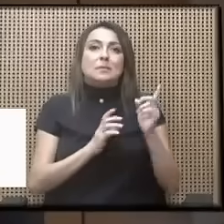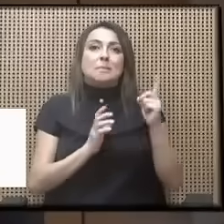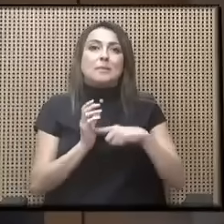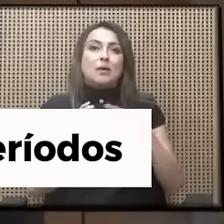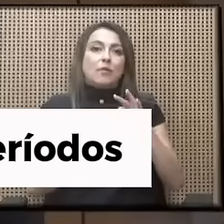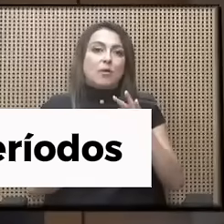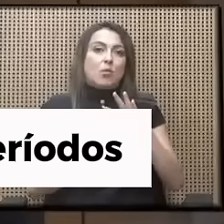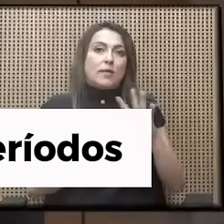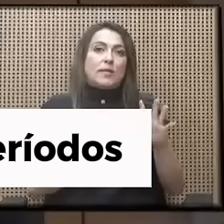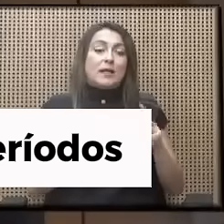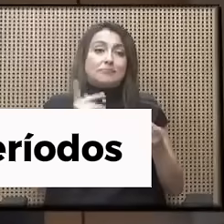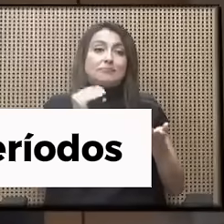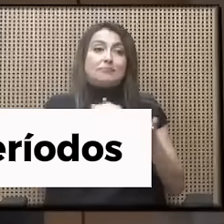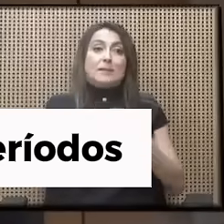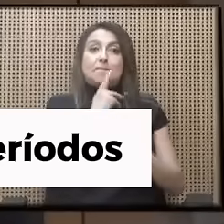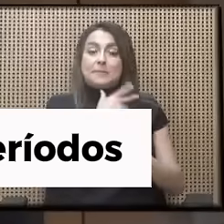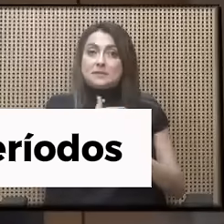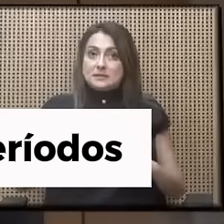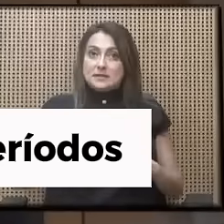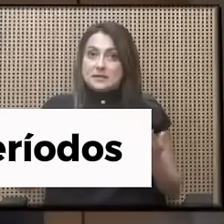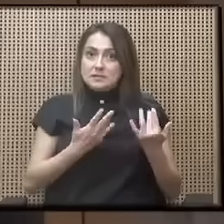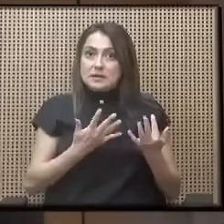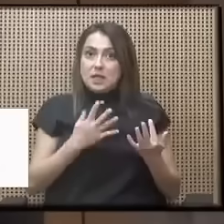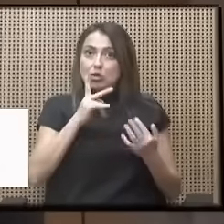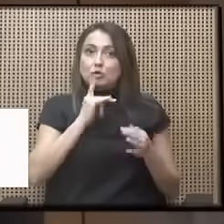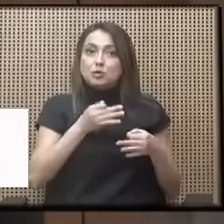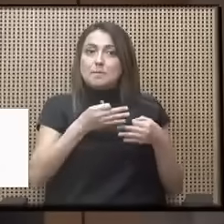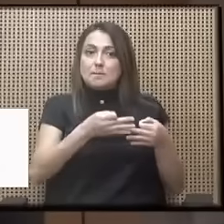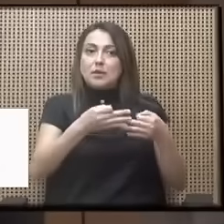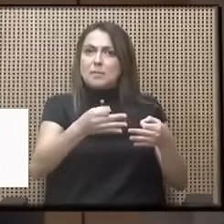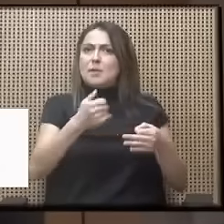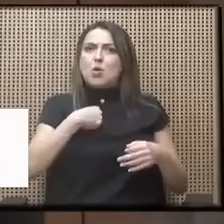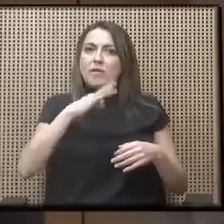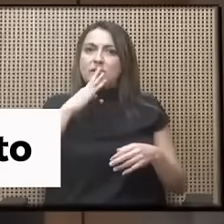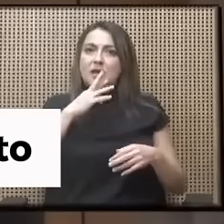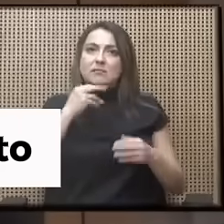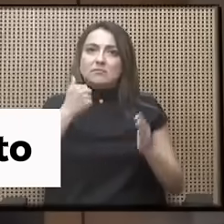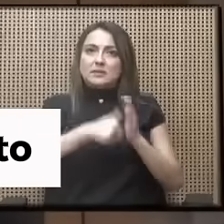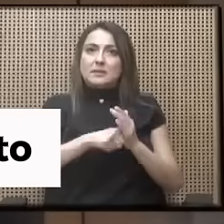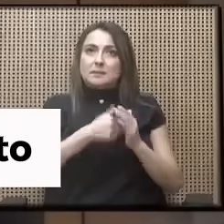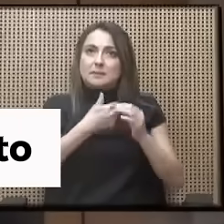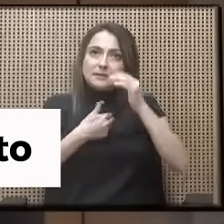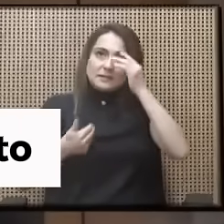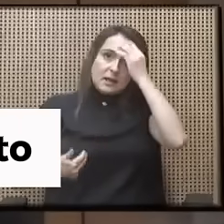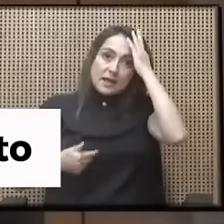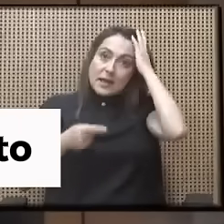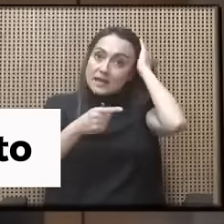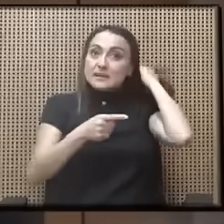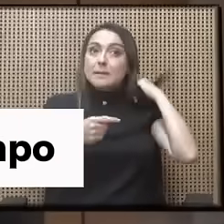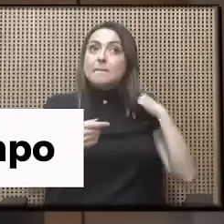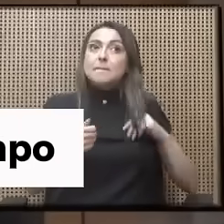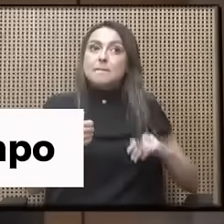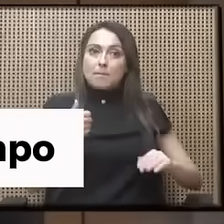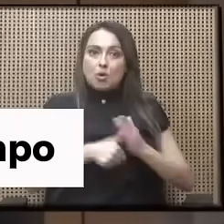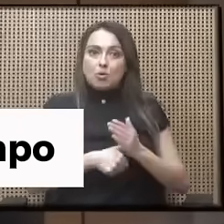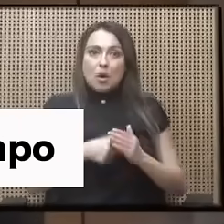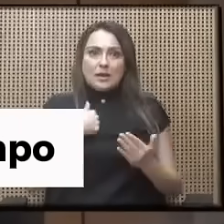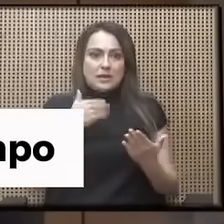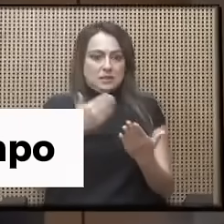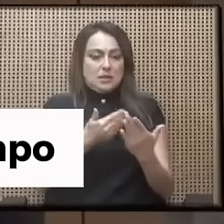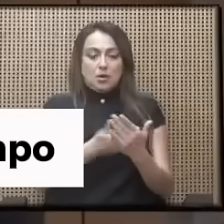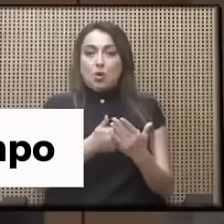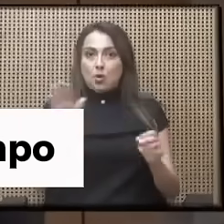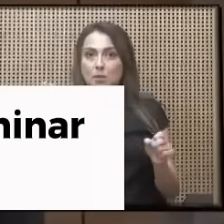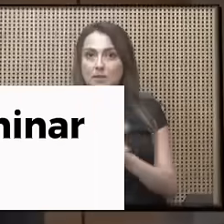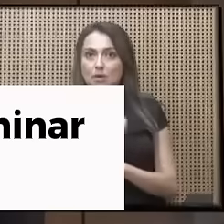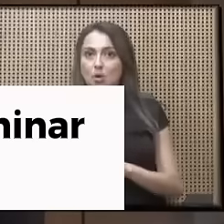49 que permitía la reelección presidencial esperando 2 periodos. Pero no voy a hablar de la reelección presidencial. Lo que pasa es que ese voto, y aquí lo tengo